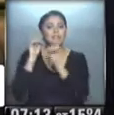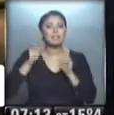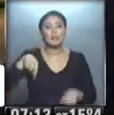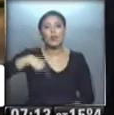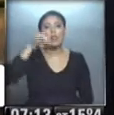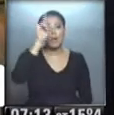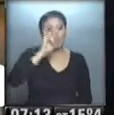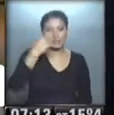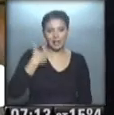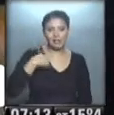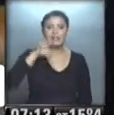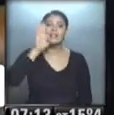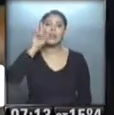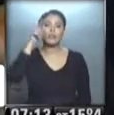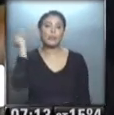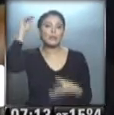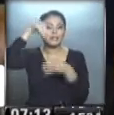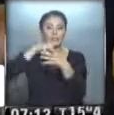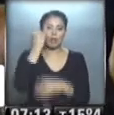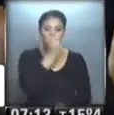de argentina y eeuu